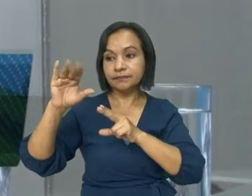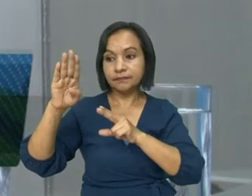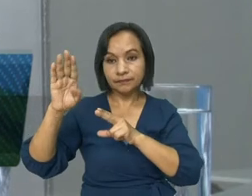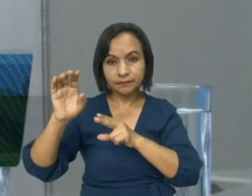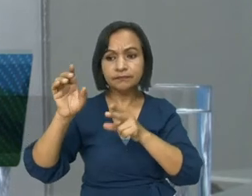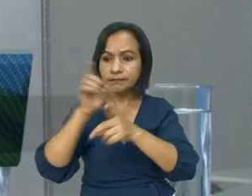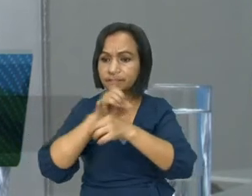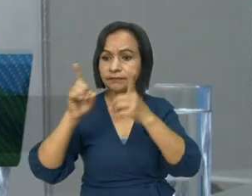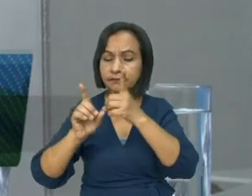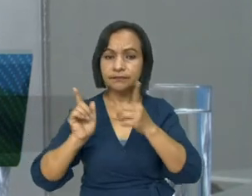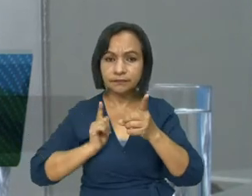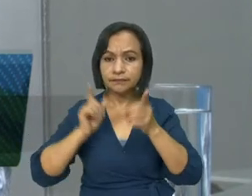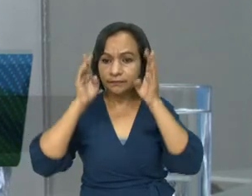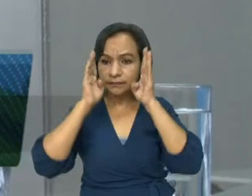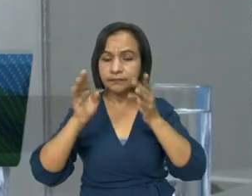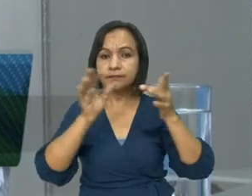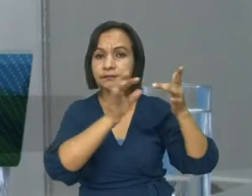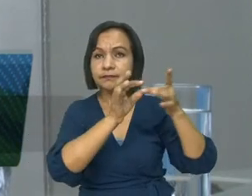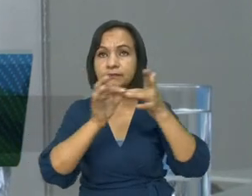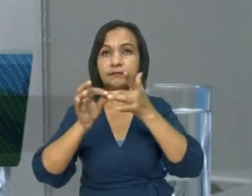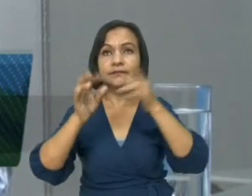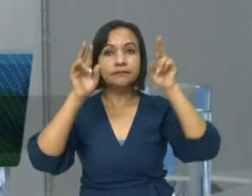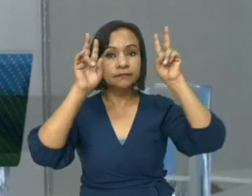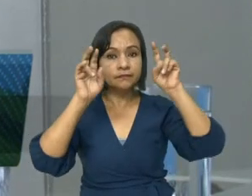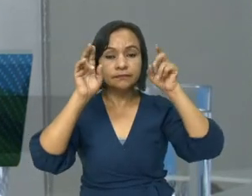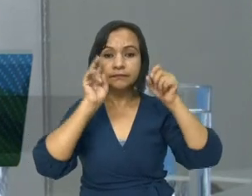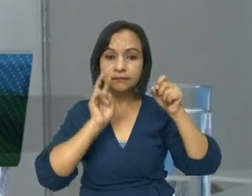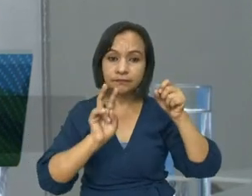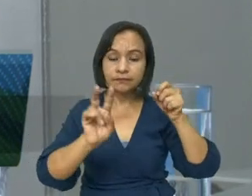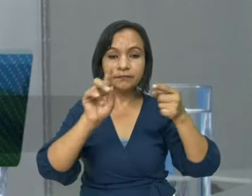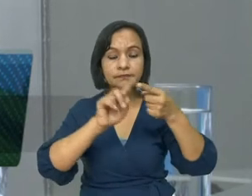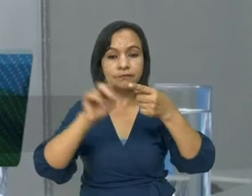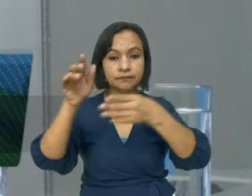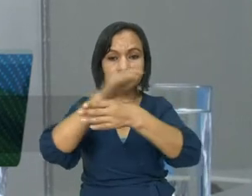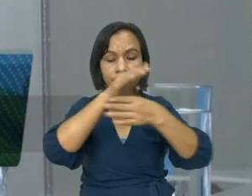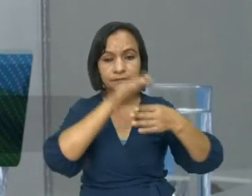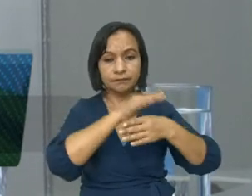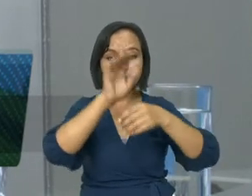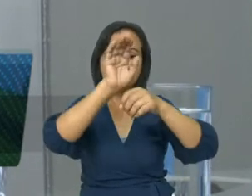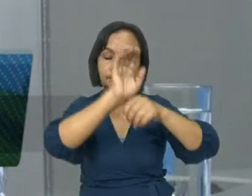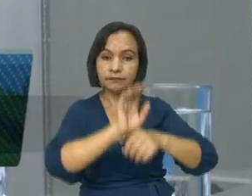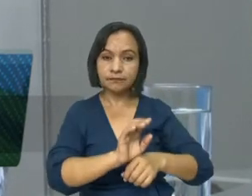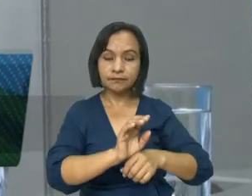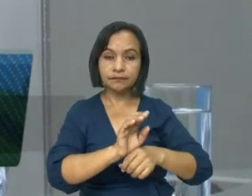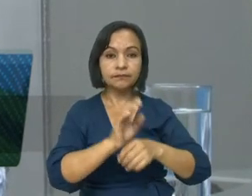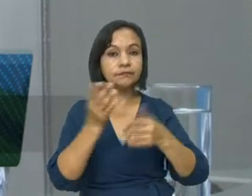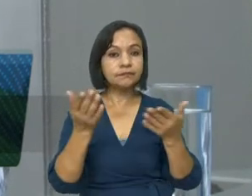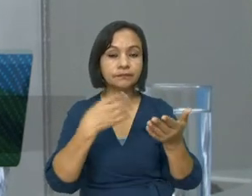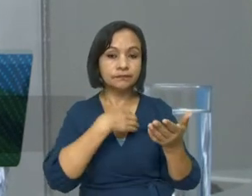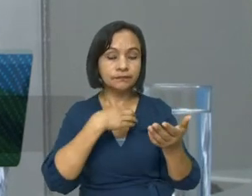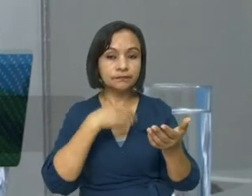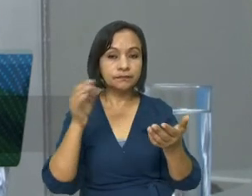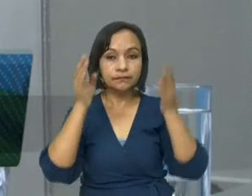que tenga un tratamiento especial por el tema de la cosmovisión, por el tema de la idiosincrasia, las costumbres, el tipo